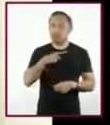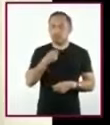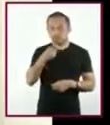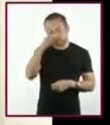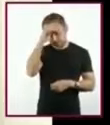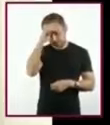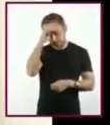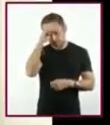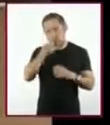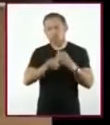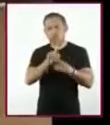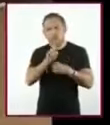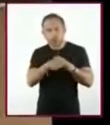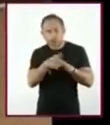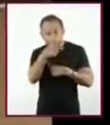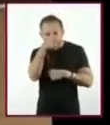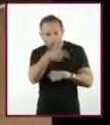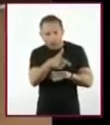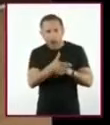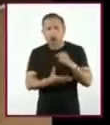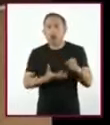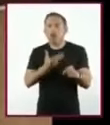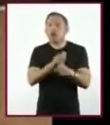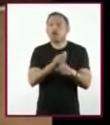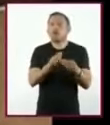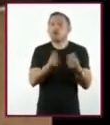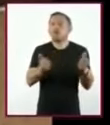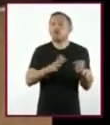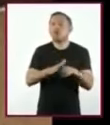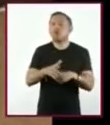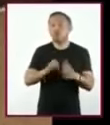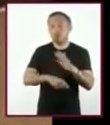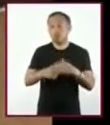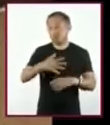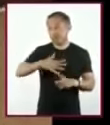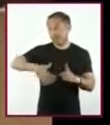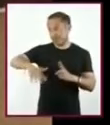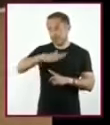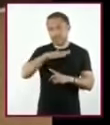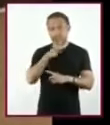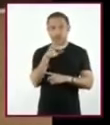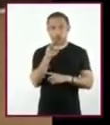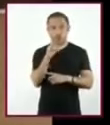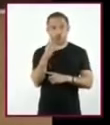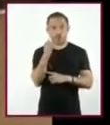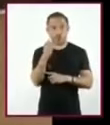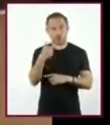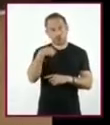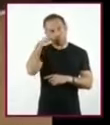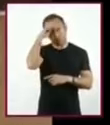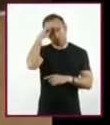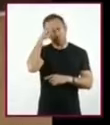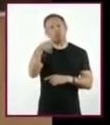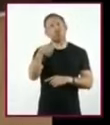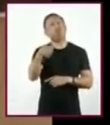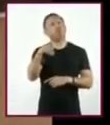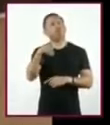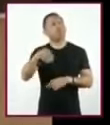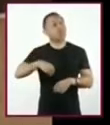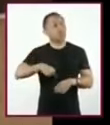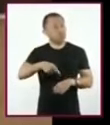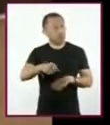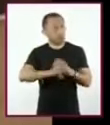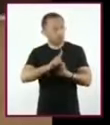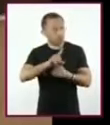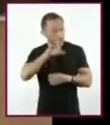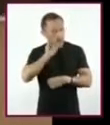hacer parte de la solución. Nosotros en Ecología Emocional decimos, ¿quieres ser parte del problema o de la solución? Si me pongo a